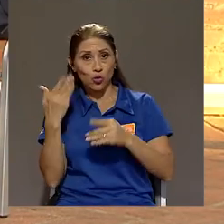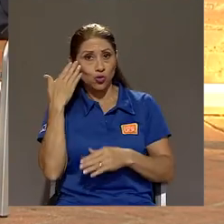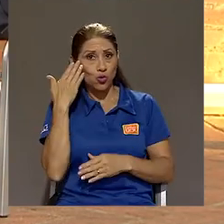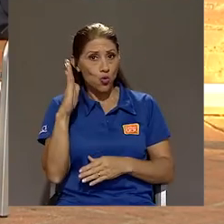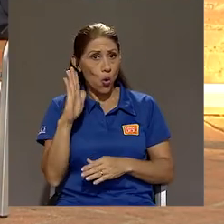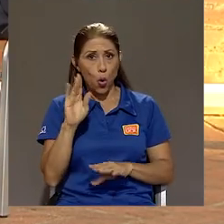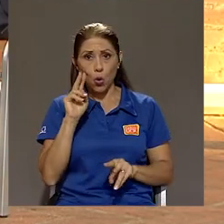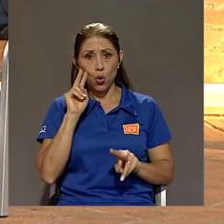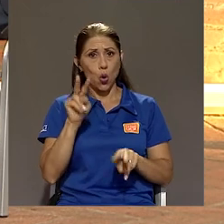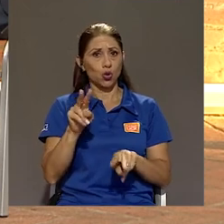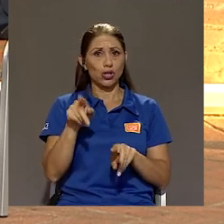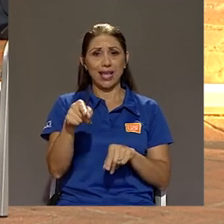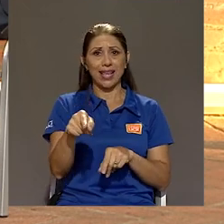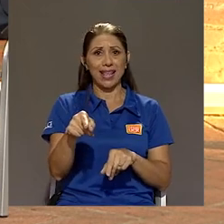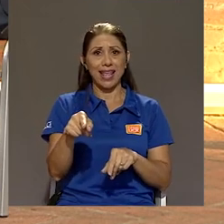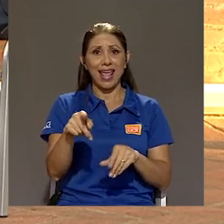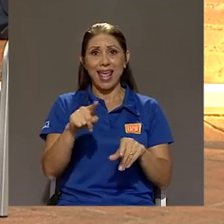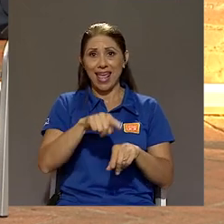sitio,